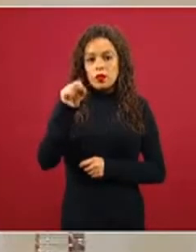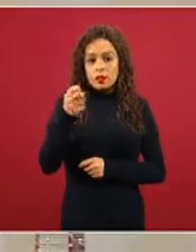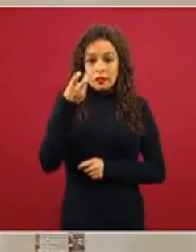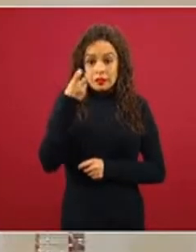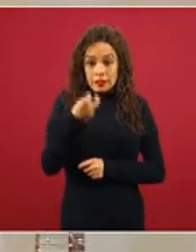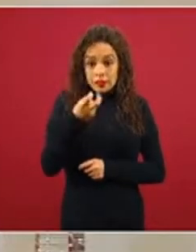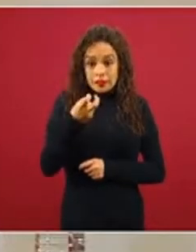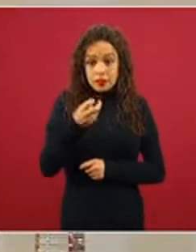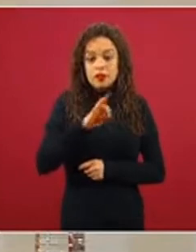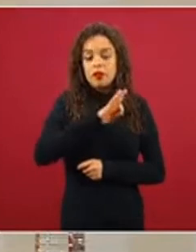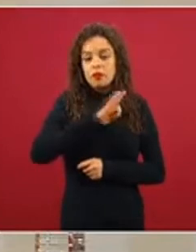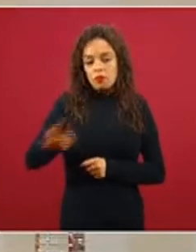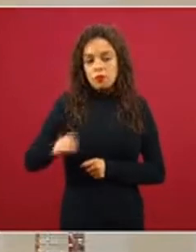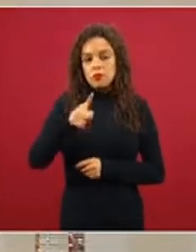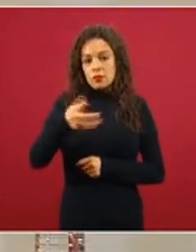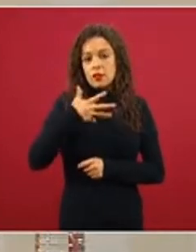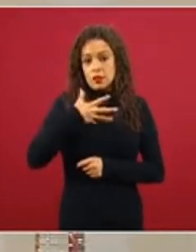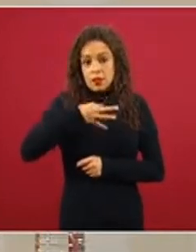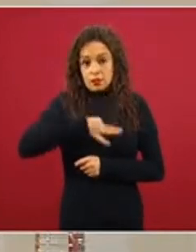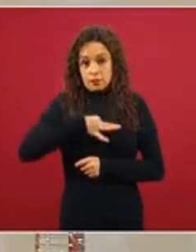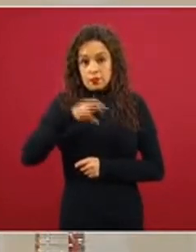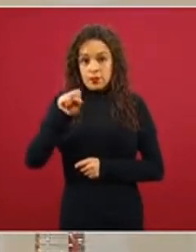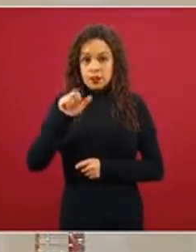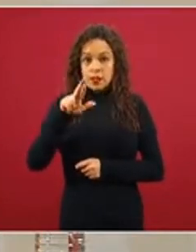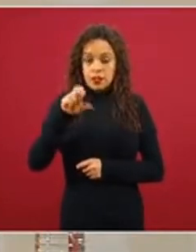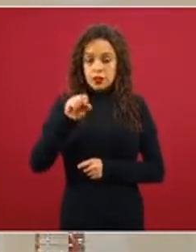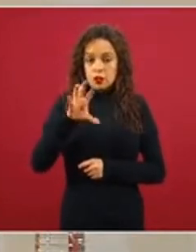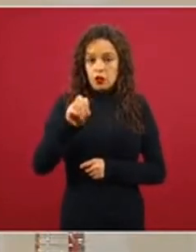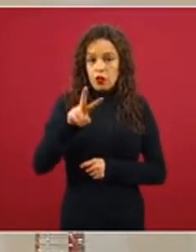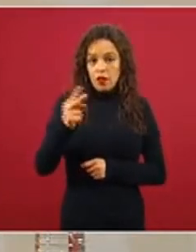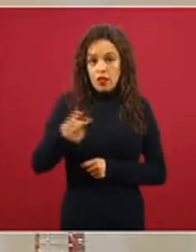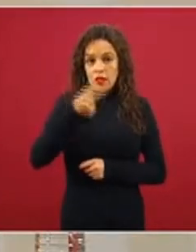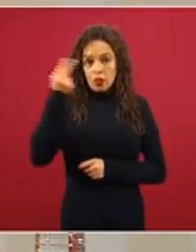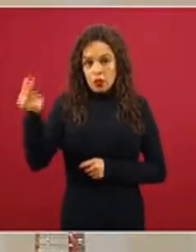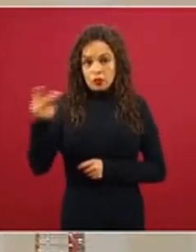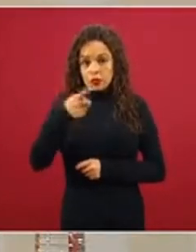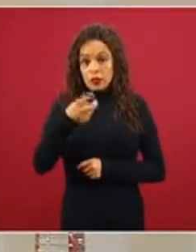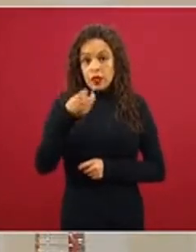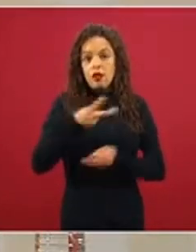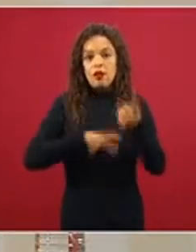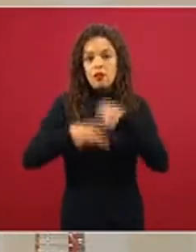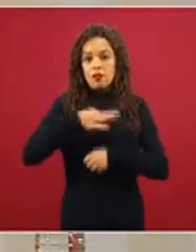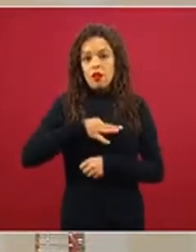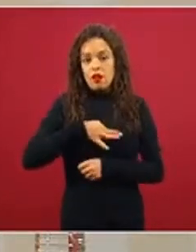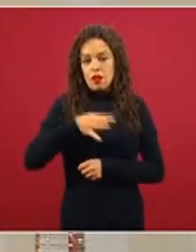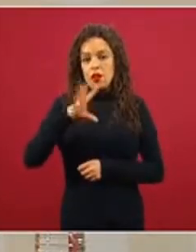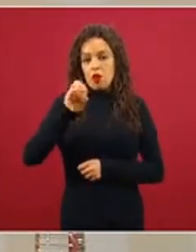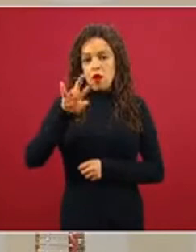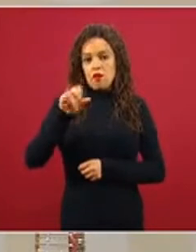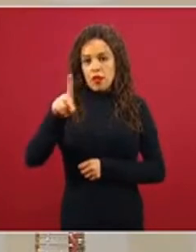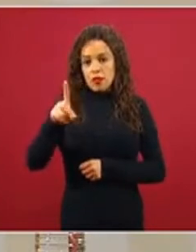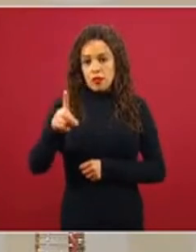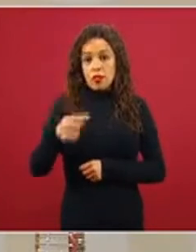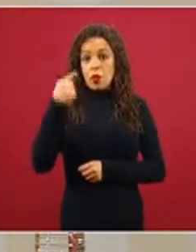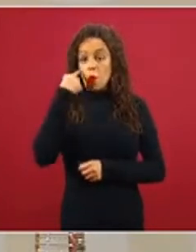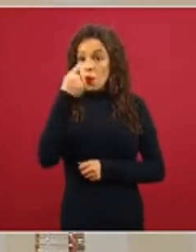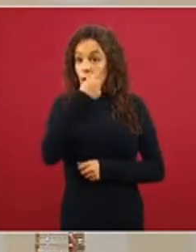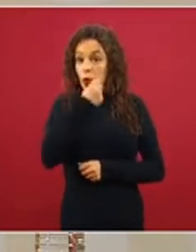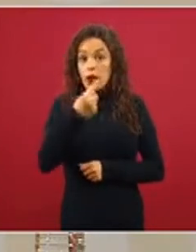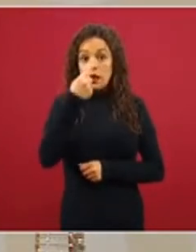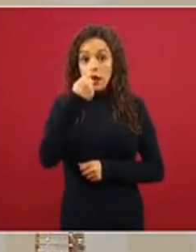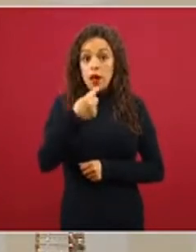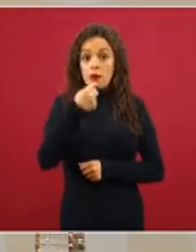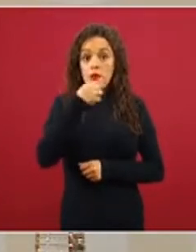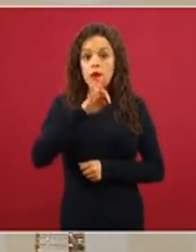el virus SARS-CoV-2 causante de COVID, los proyecta sobre posiblemente la cara de la otra persona y por ojos, nariz o boca entra el